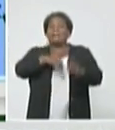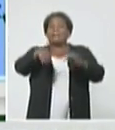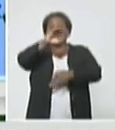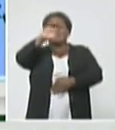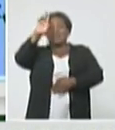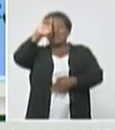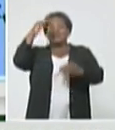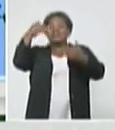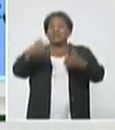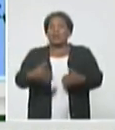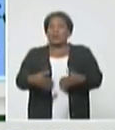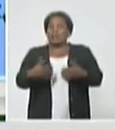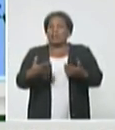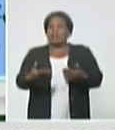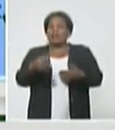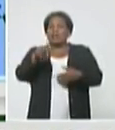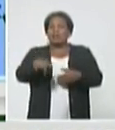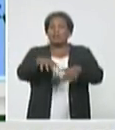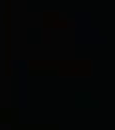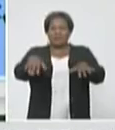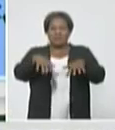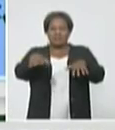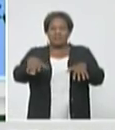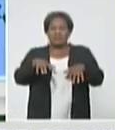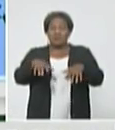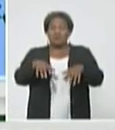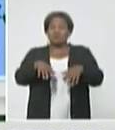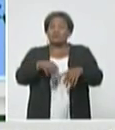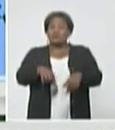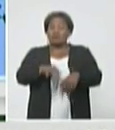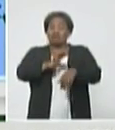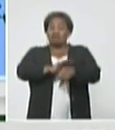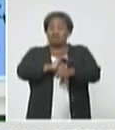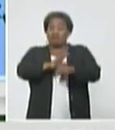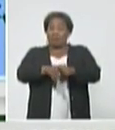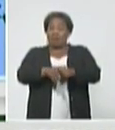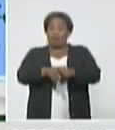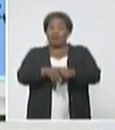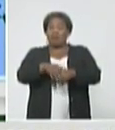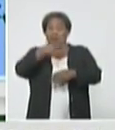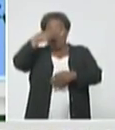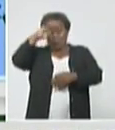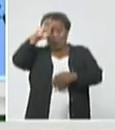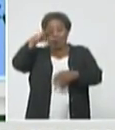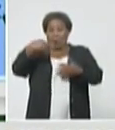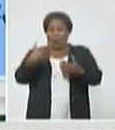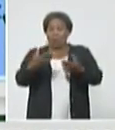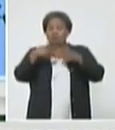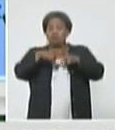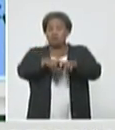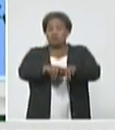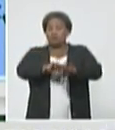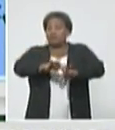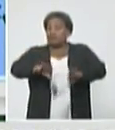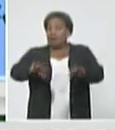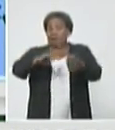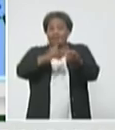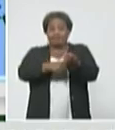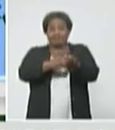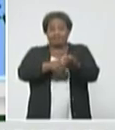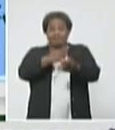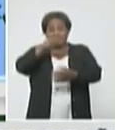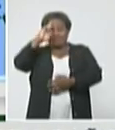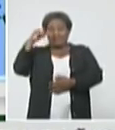la actualización de la situación epidemiológica del país frente a la COVID-19. Nos acompaña, como ya es habitual, el doctor Francisco